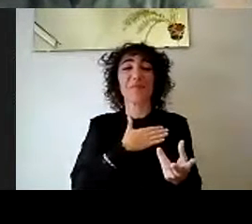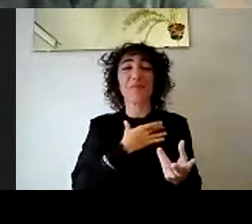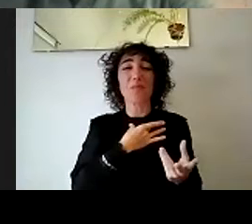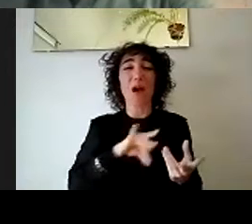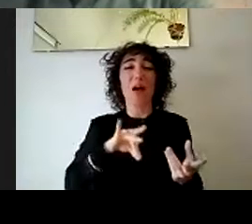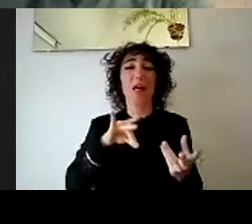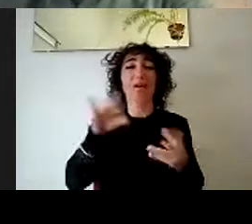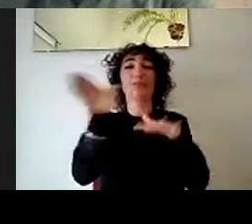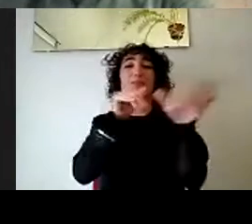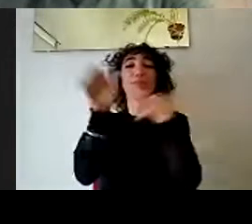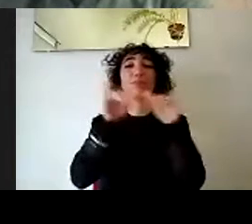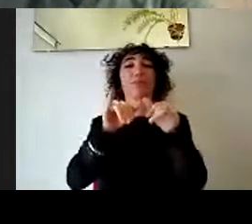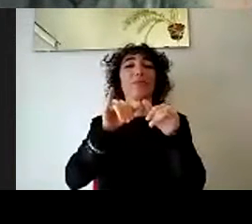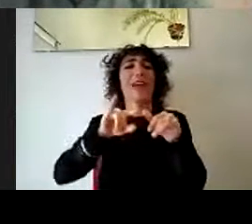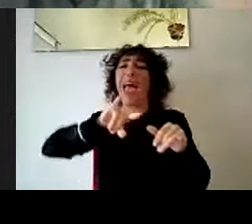extraordinario.